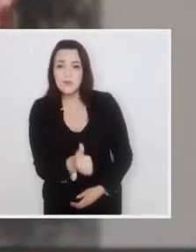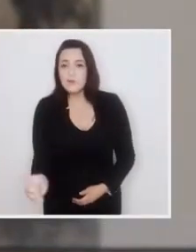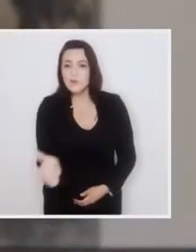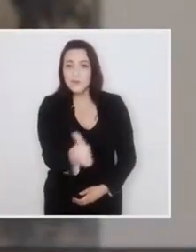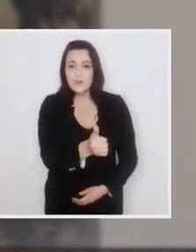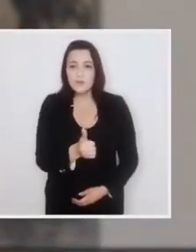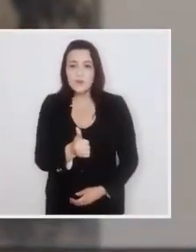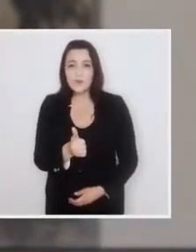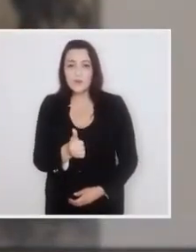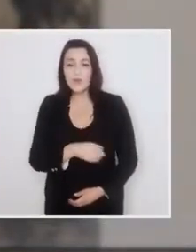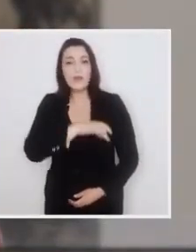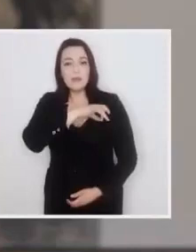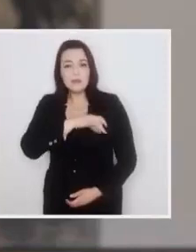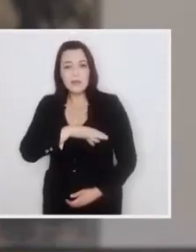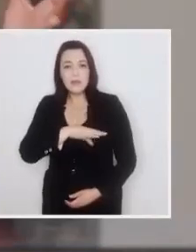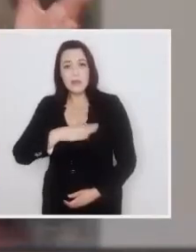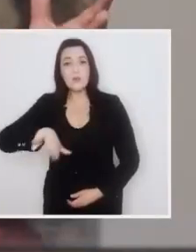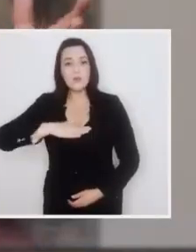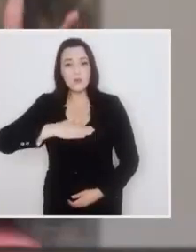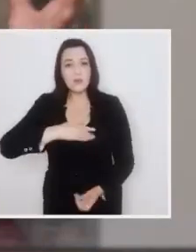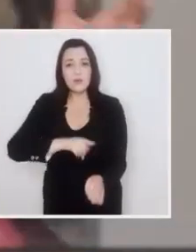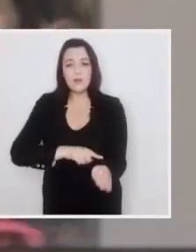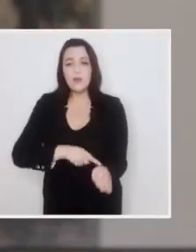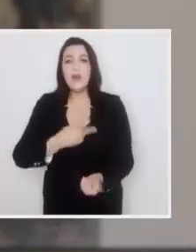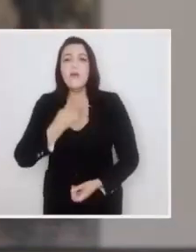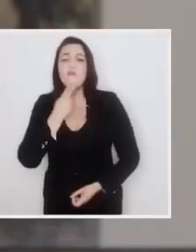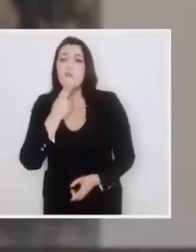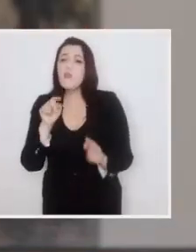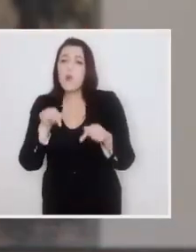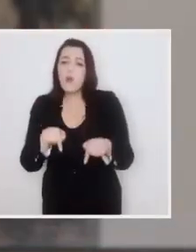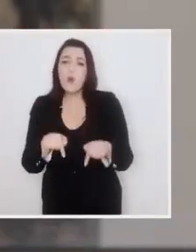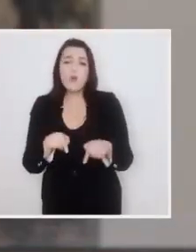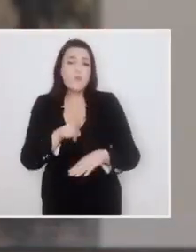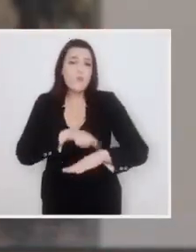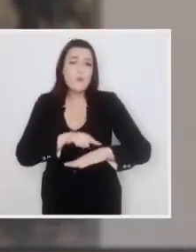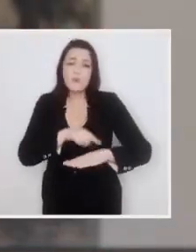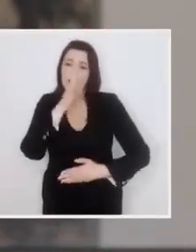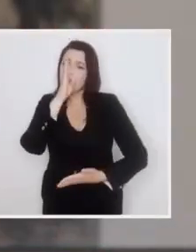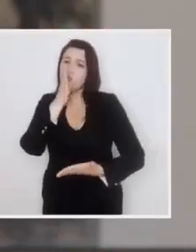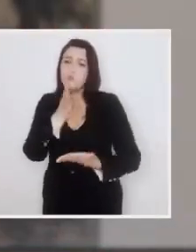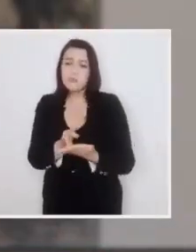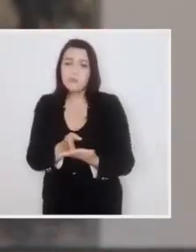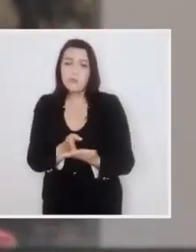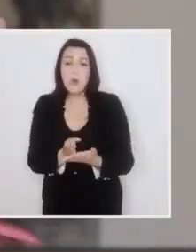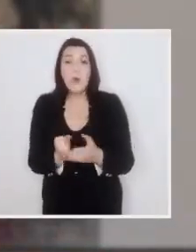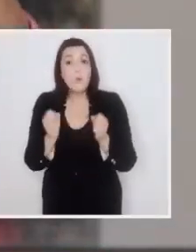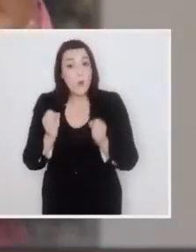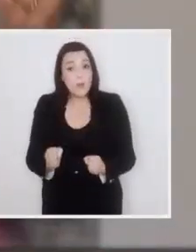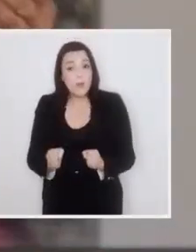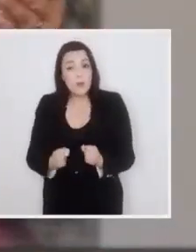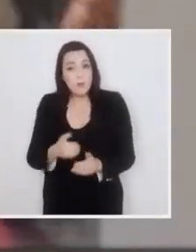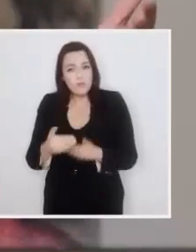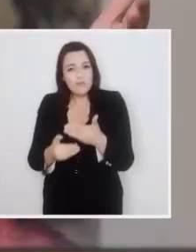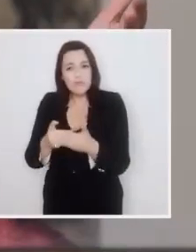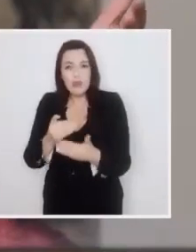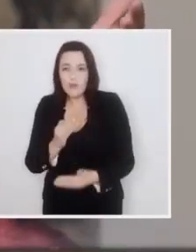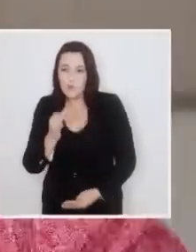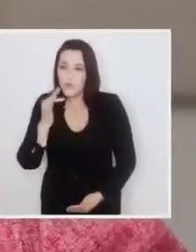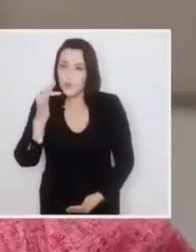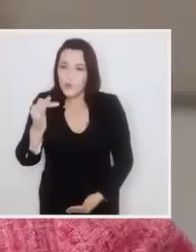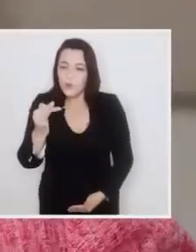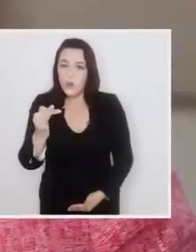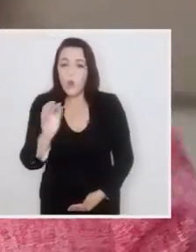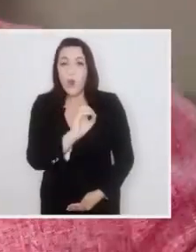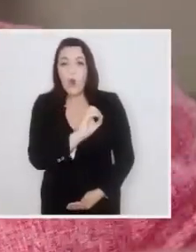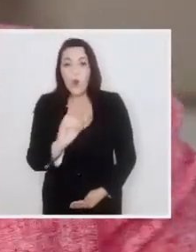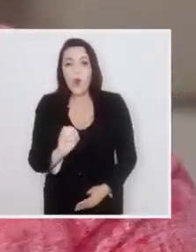la de todos. Y Chile, nuestra familia, está viviendo hoy un momento decisivo. ¿Podemos dar un gran salto al futuro